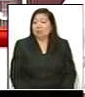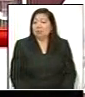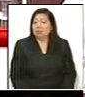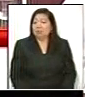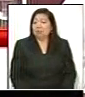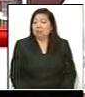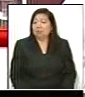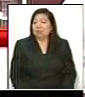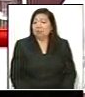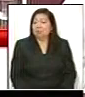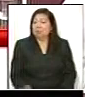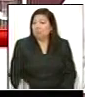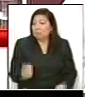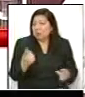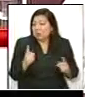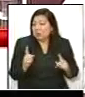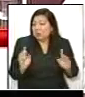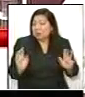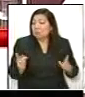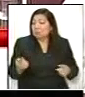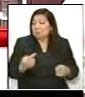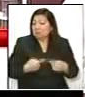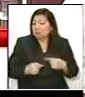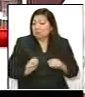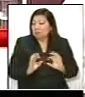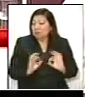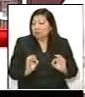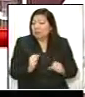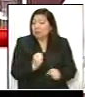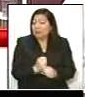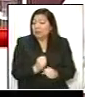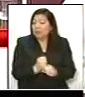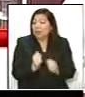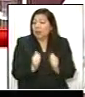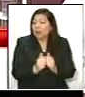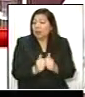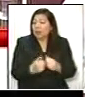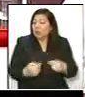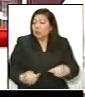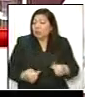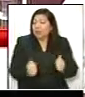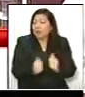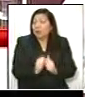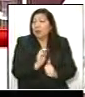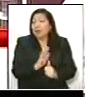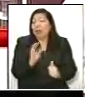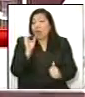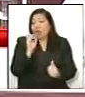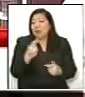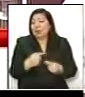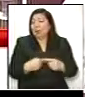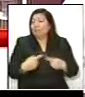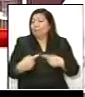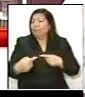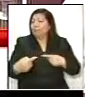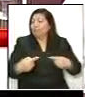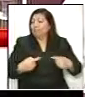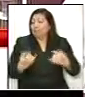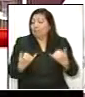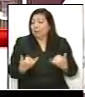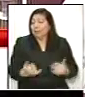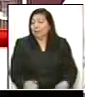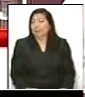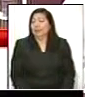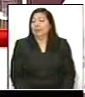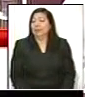se puede, si estamos todos de acuerdo, que venga, magnífico, y trabajamos con él, debatimos con ellos, opiniones, ida y vuelta, hacerlo acá en vez de